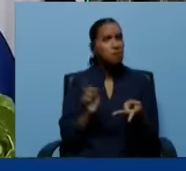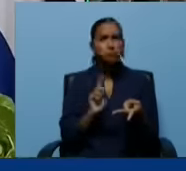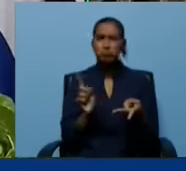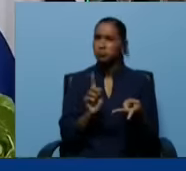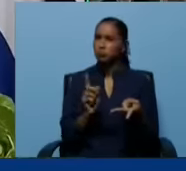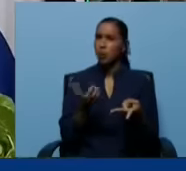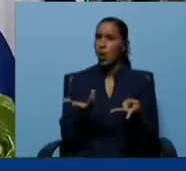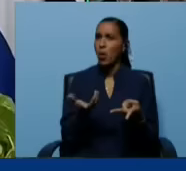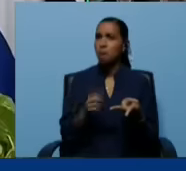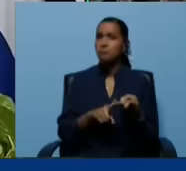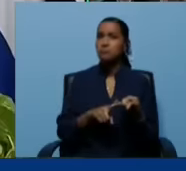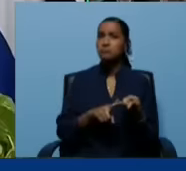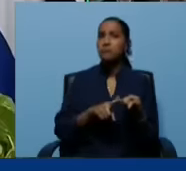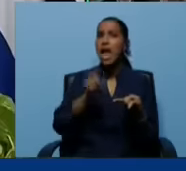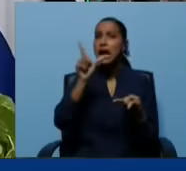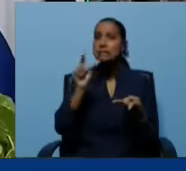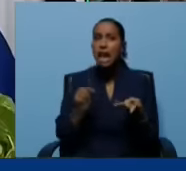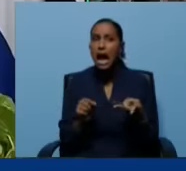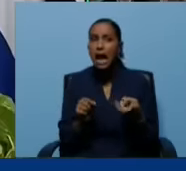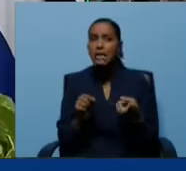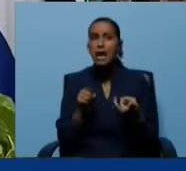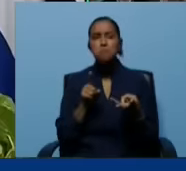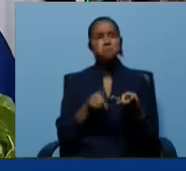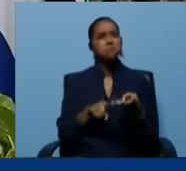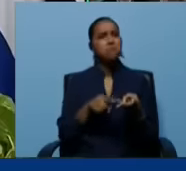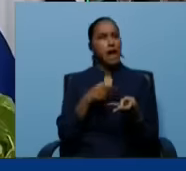en Italia ni en España.